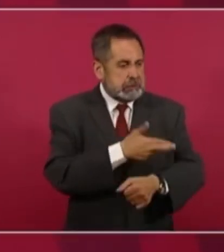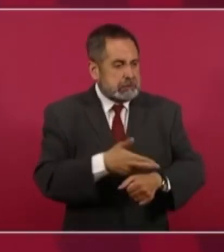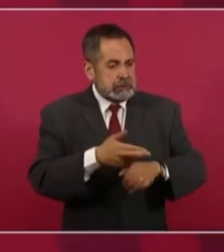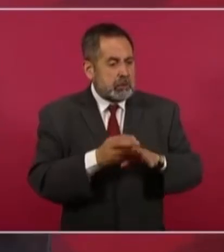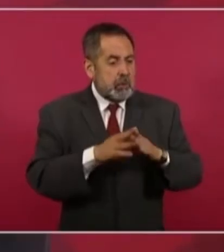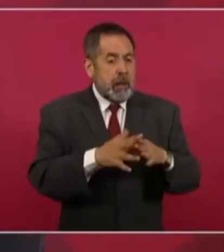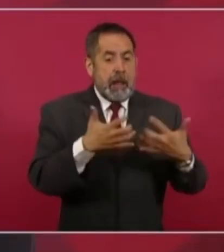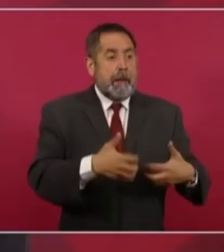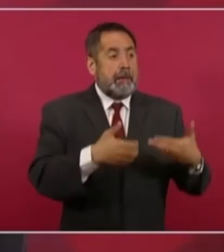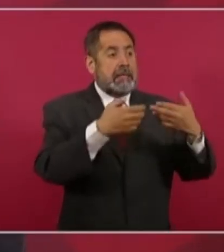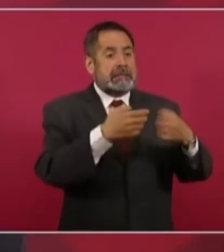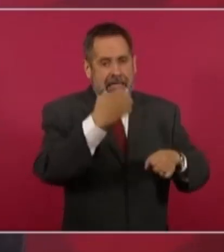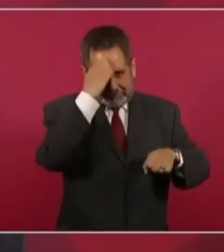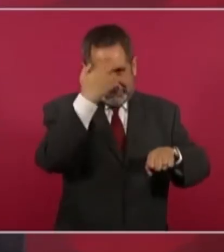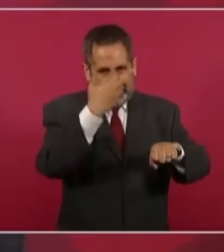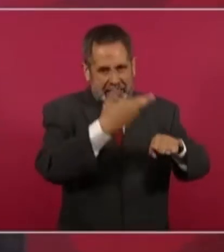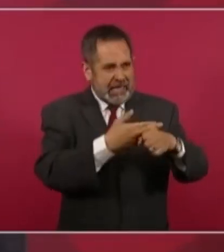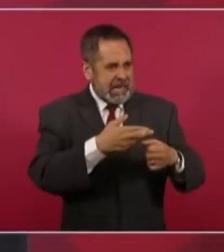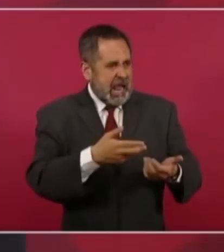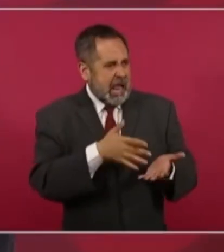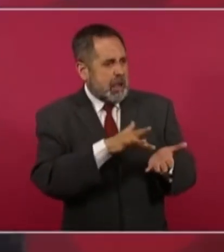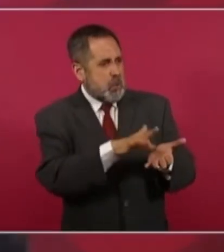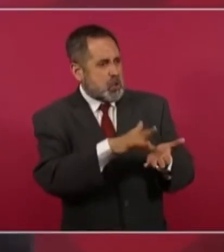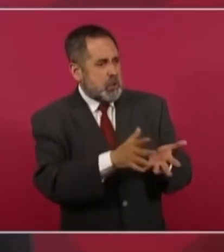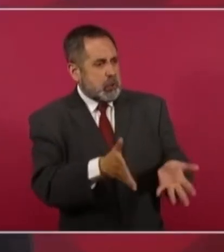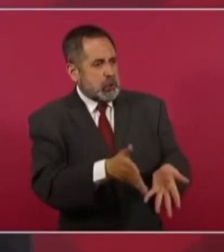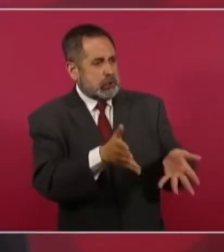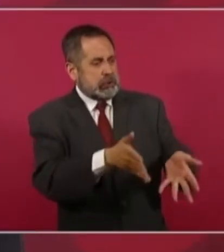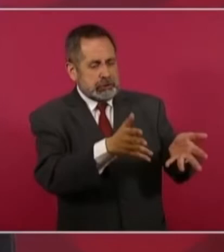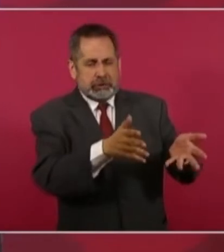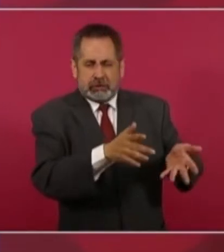a las empresas extranjeras que